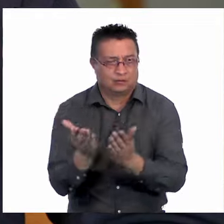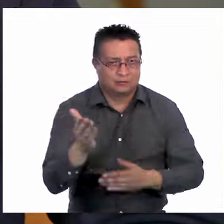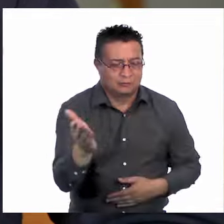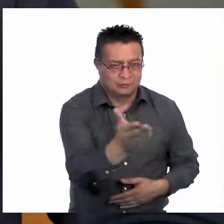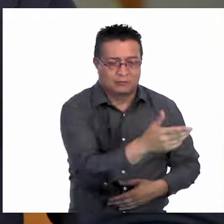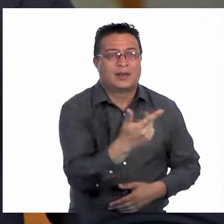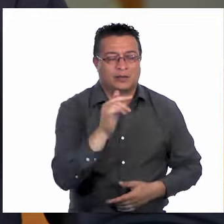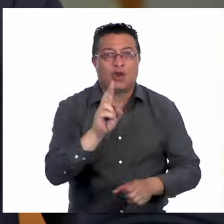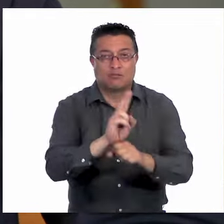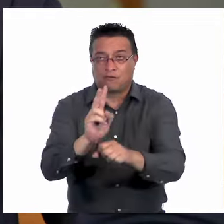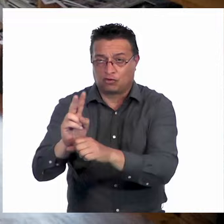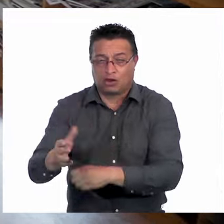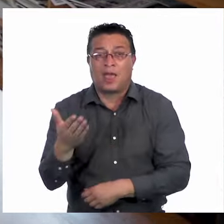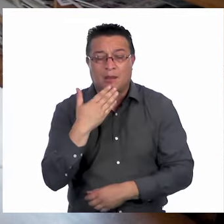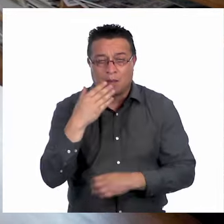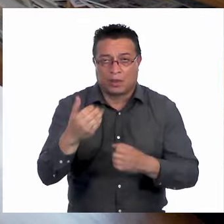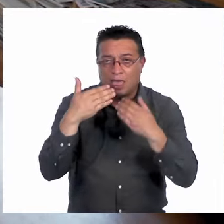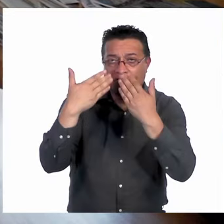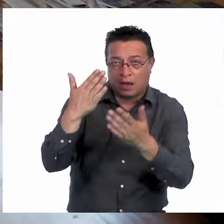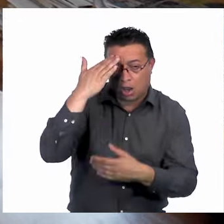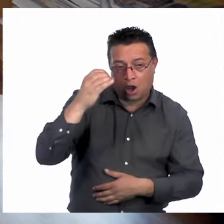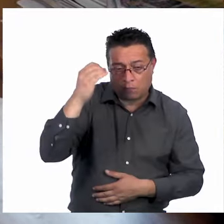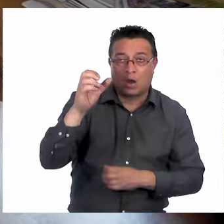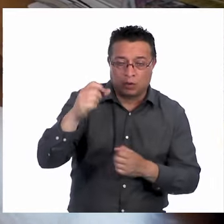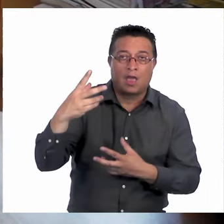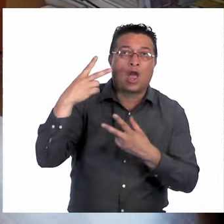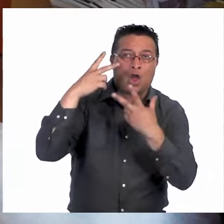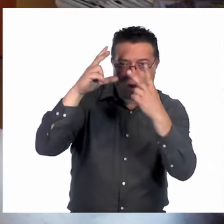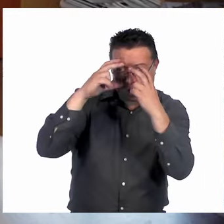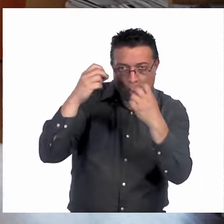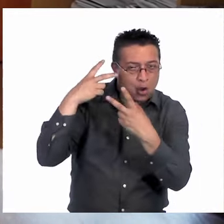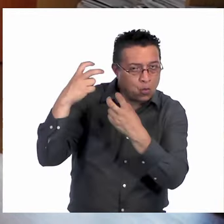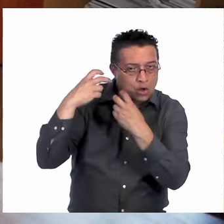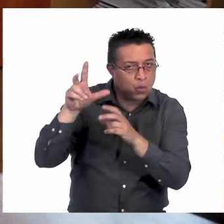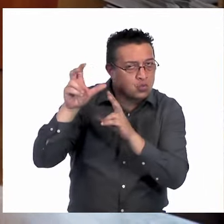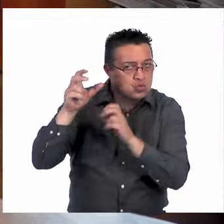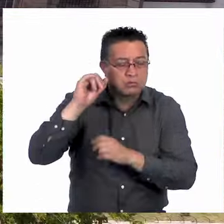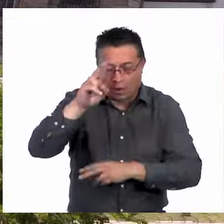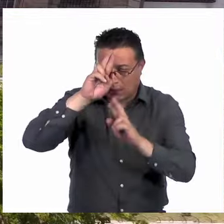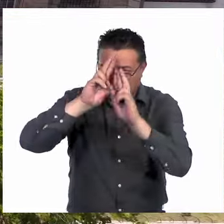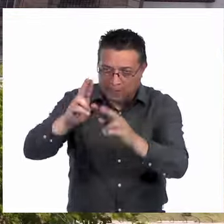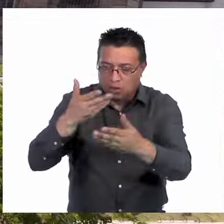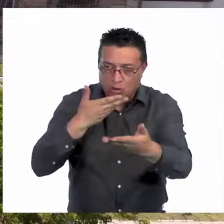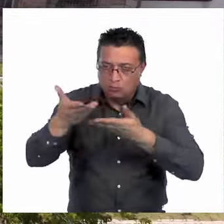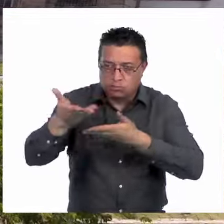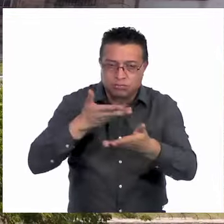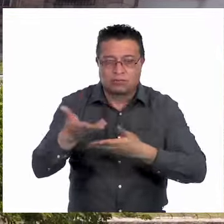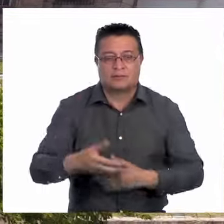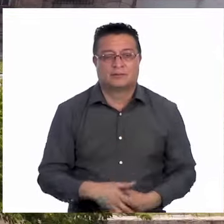alumnos y hasta los mismos profesores podemos darle nuestra opinión, siempre y cuando sean escuchados con todo respeto.